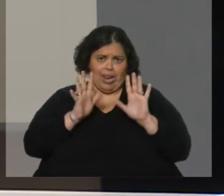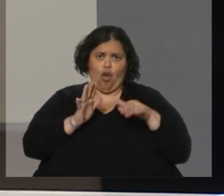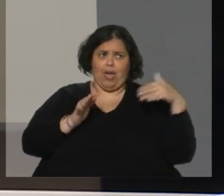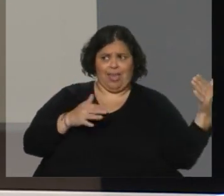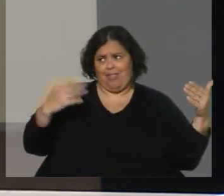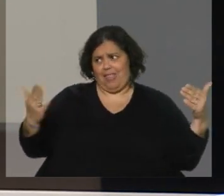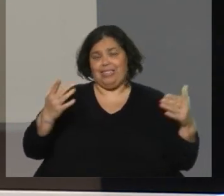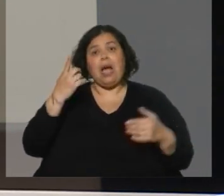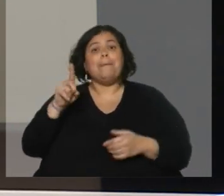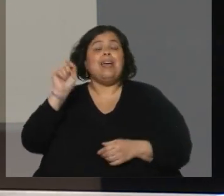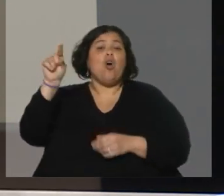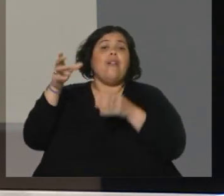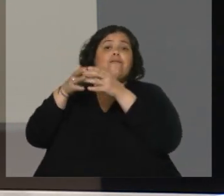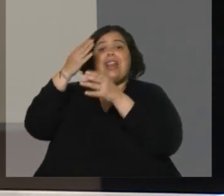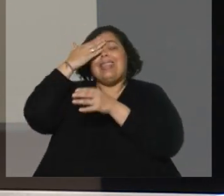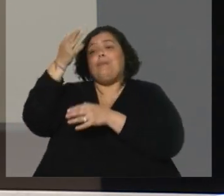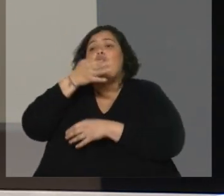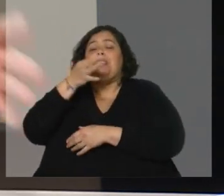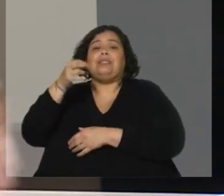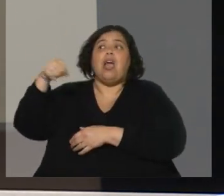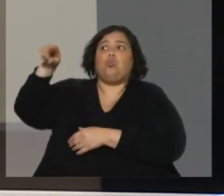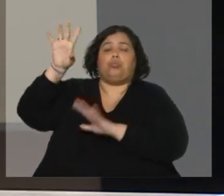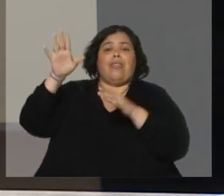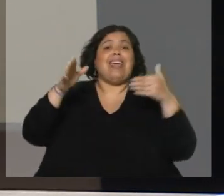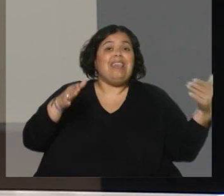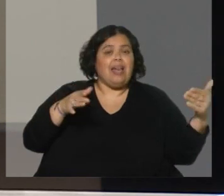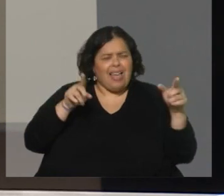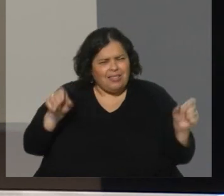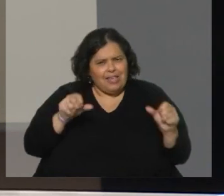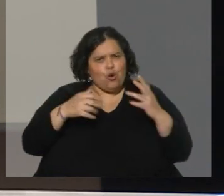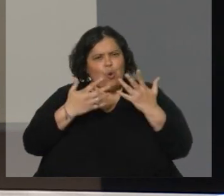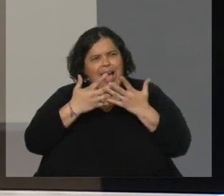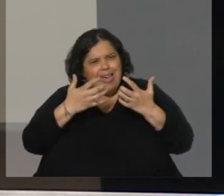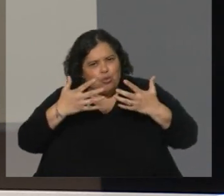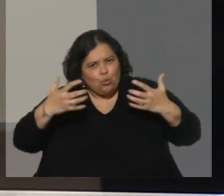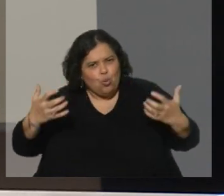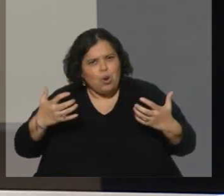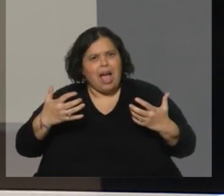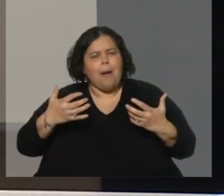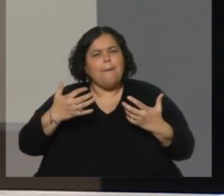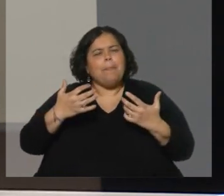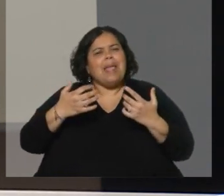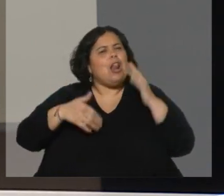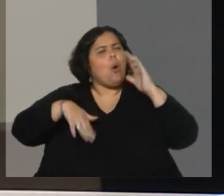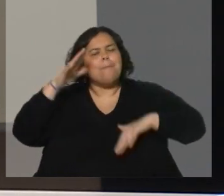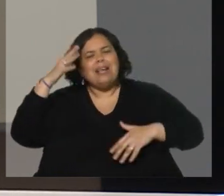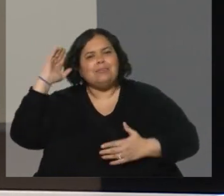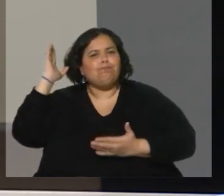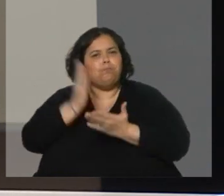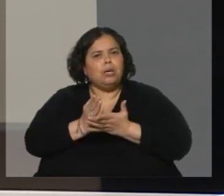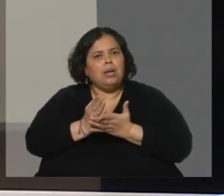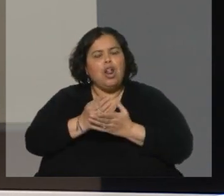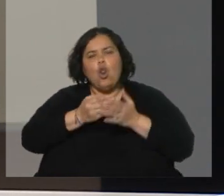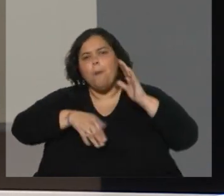izquierda y derecha Pero ellos se auto persiguen de izquierda hayan realizado todo una estructura en la cual los más castigados los